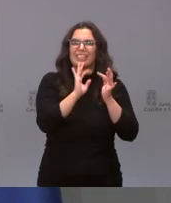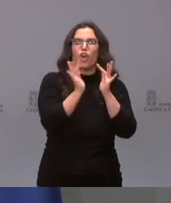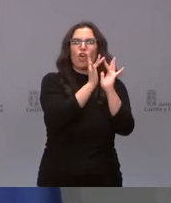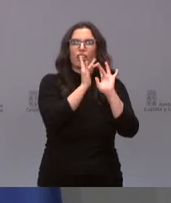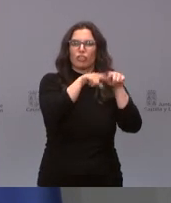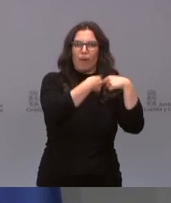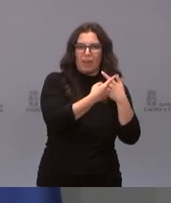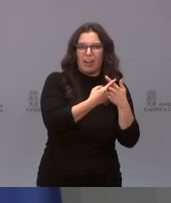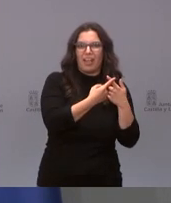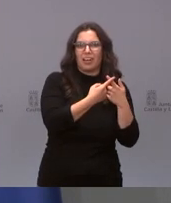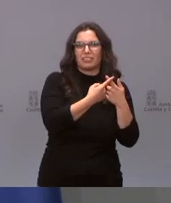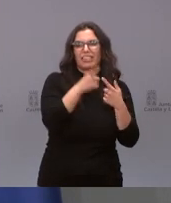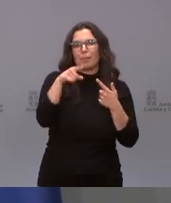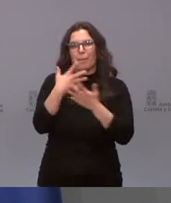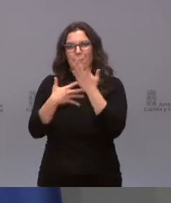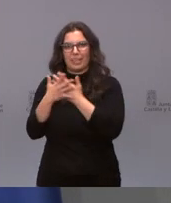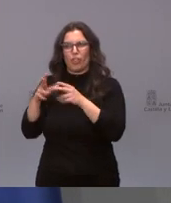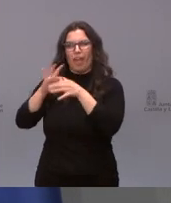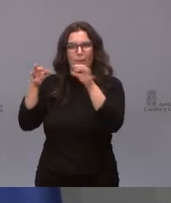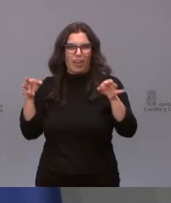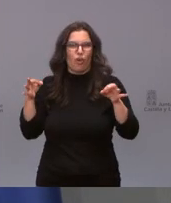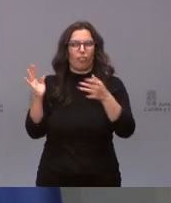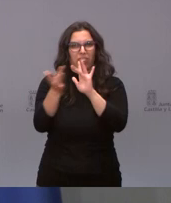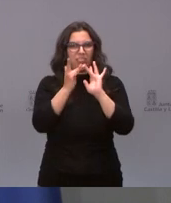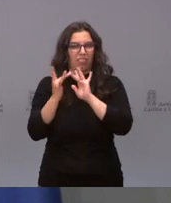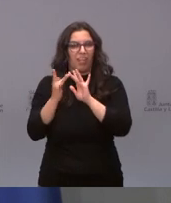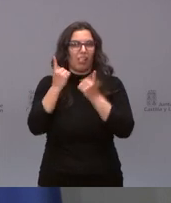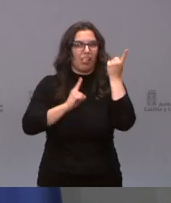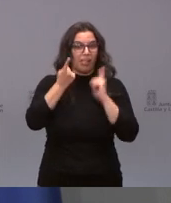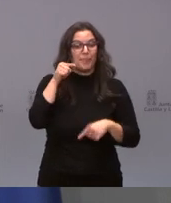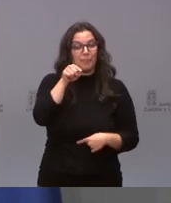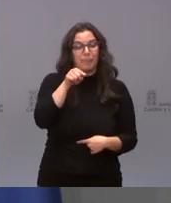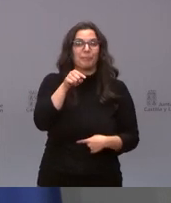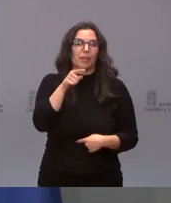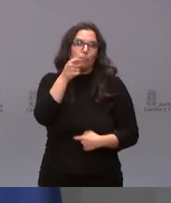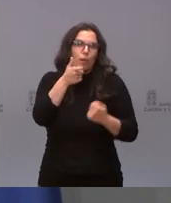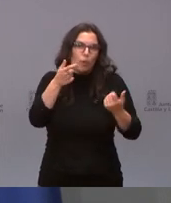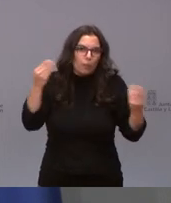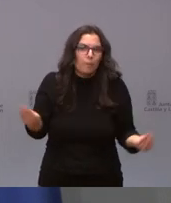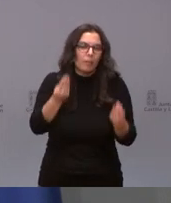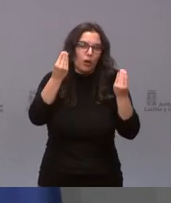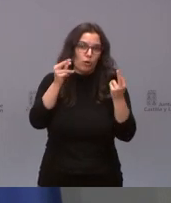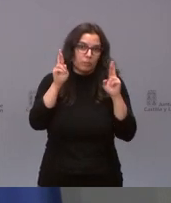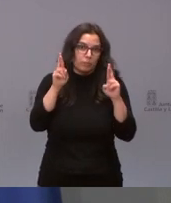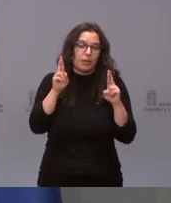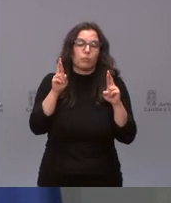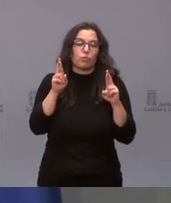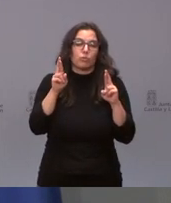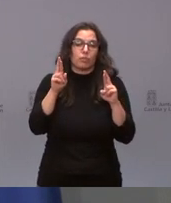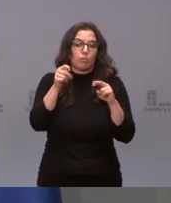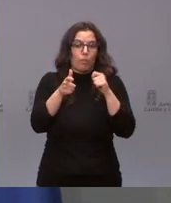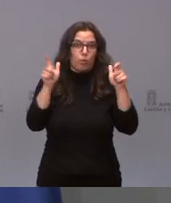brotes y brotes mixtos entonces bueno esto se irá corrigiendo esperemos que que vaya que vaya bajando